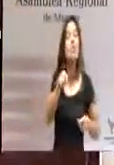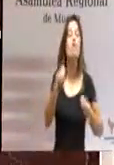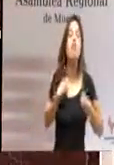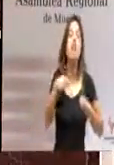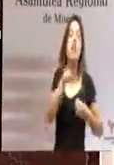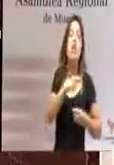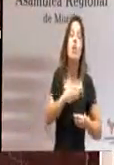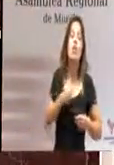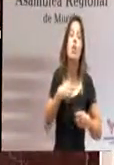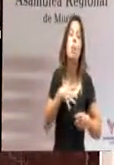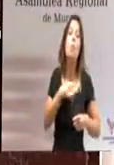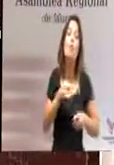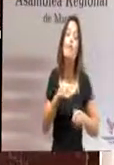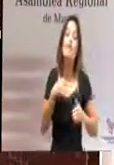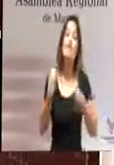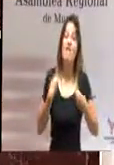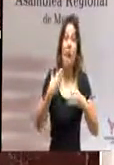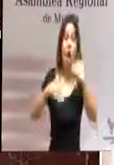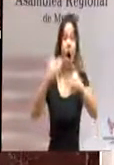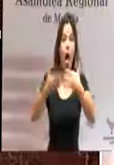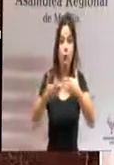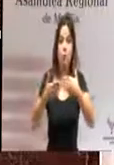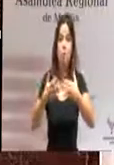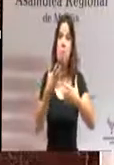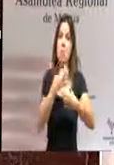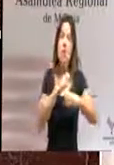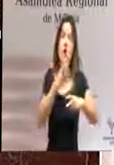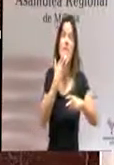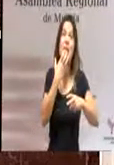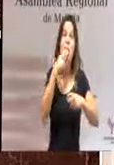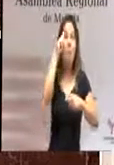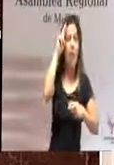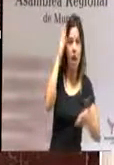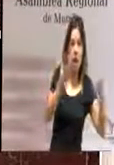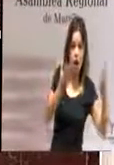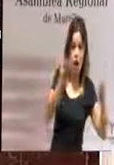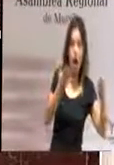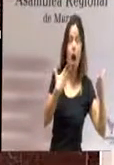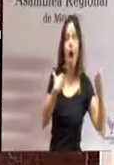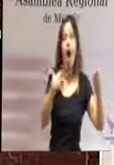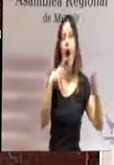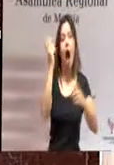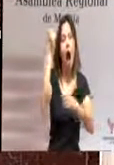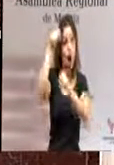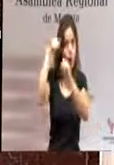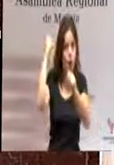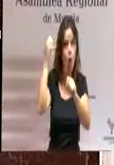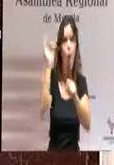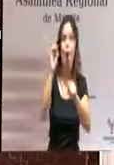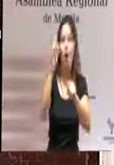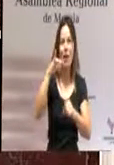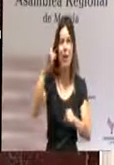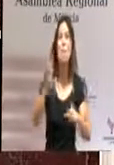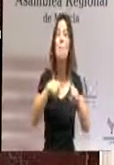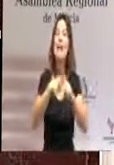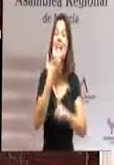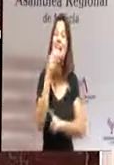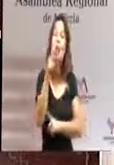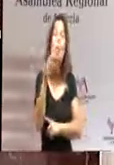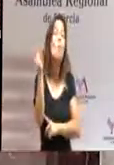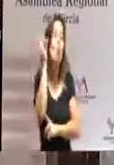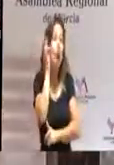menos posibilidades de salir adelante que si vives en Madrid, en Aragón o en La Rioja. Sí, señor presidente. Y además, si eres mujer,